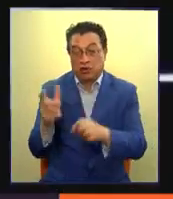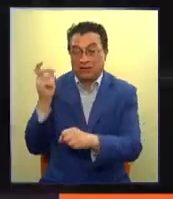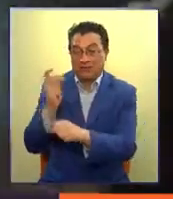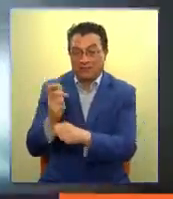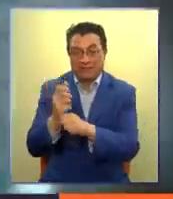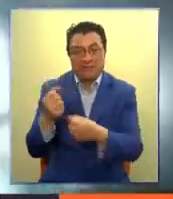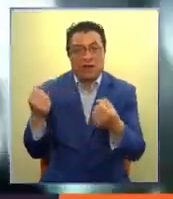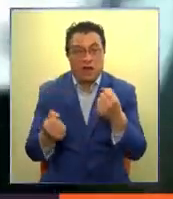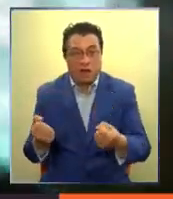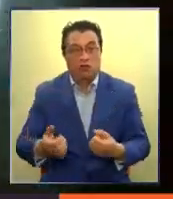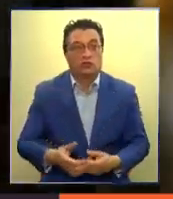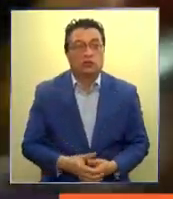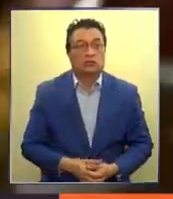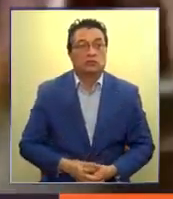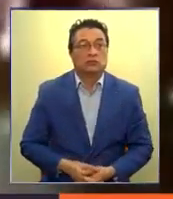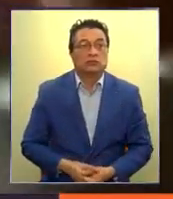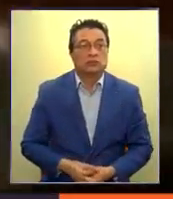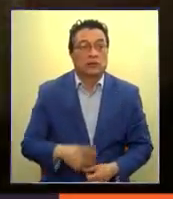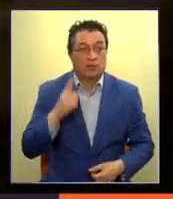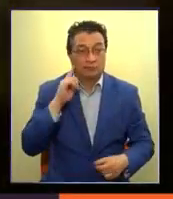vehículos.